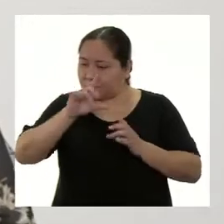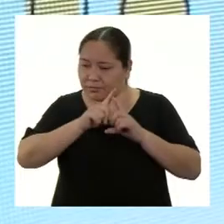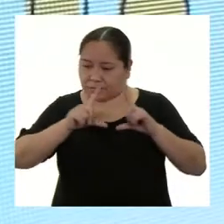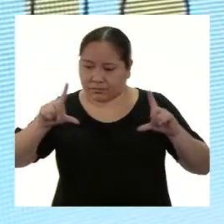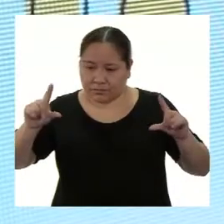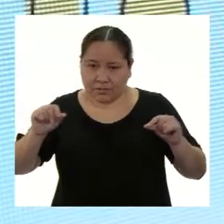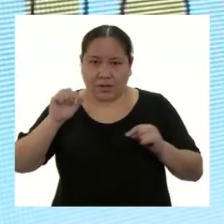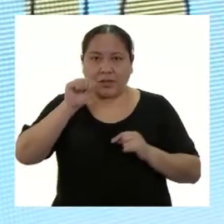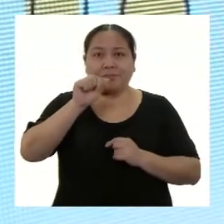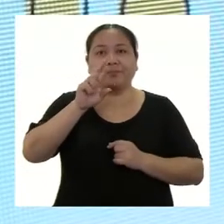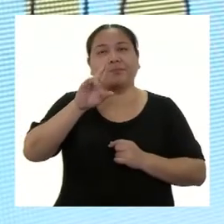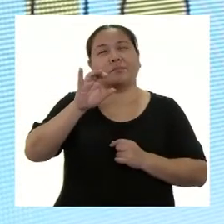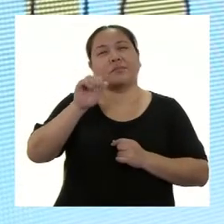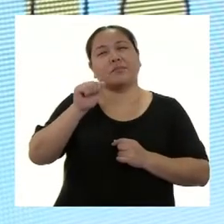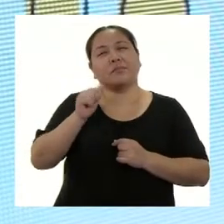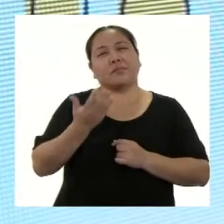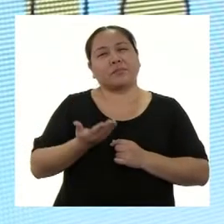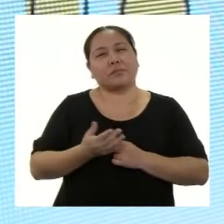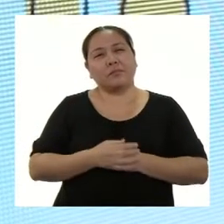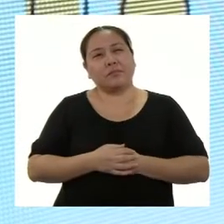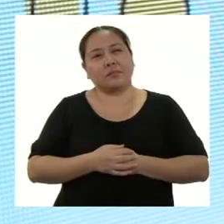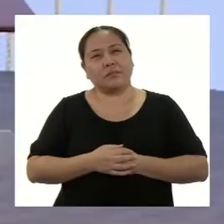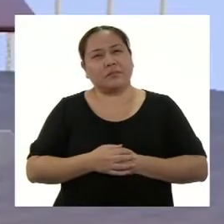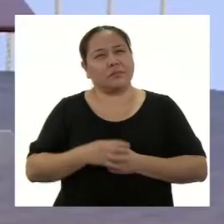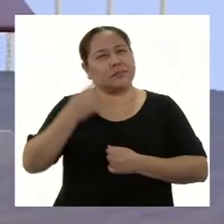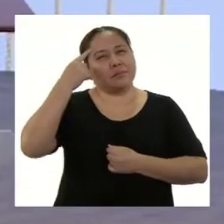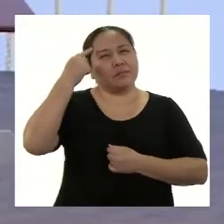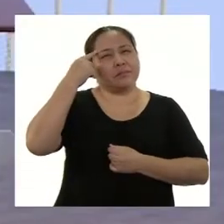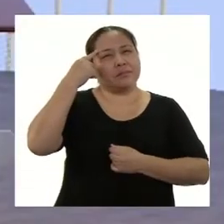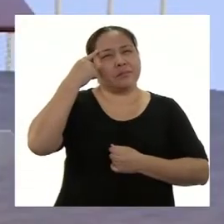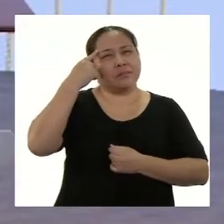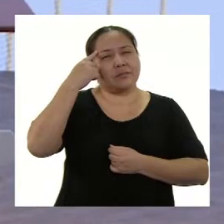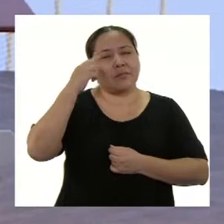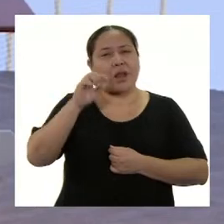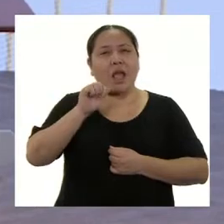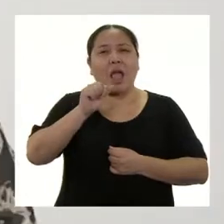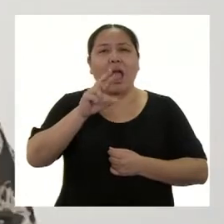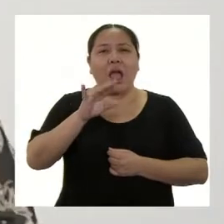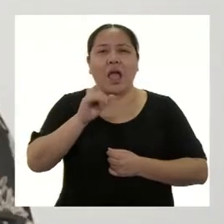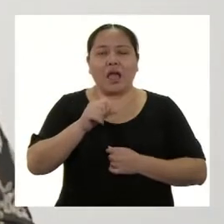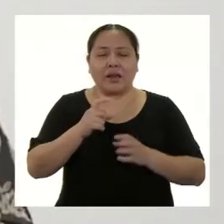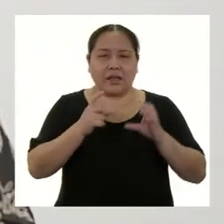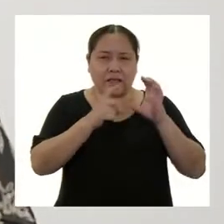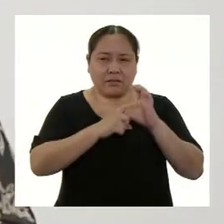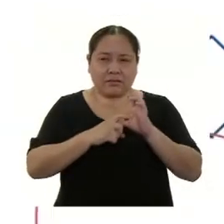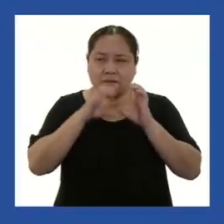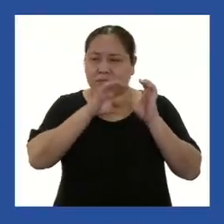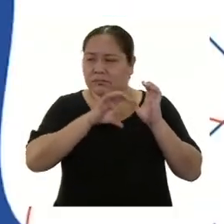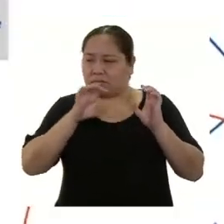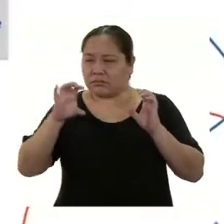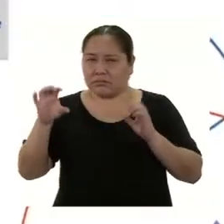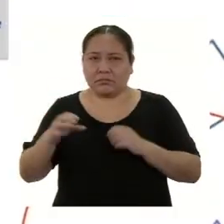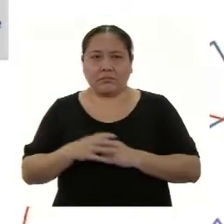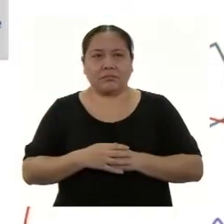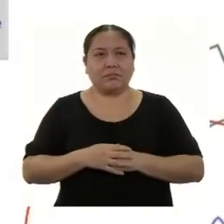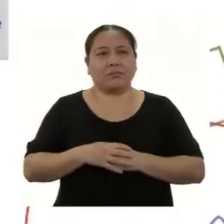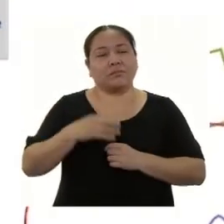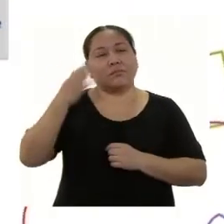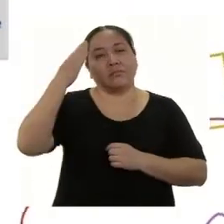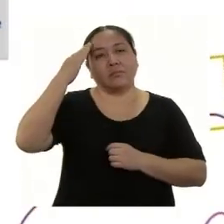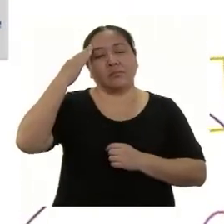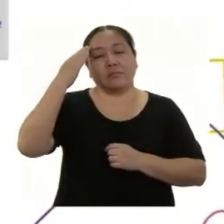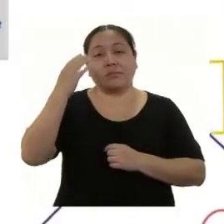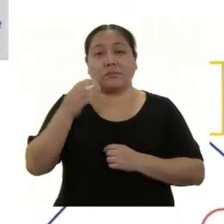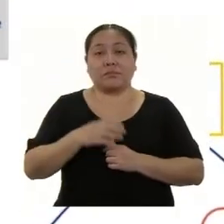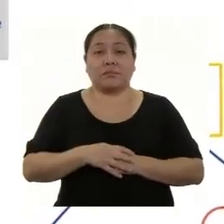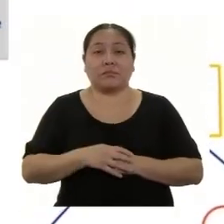laterales? Creo que sumando las áreas de todos los rectángulos grises. A ver, Para calcular el área de